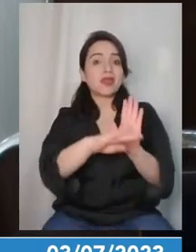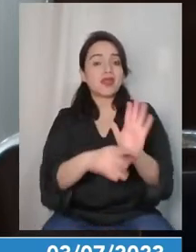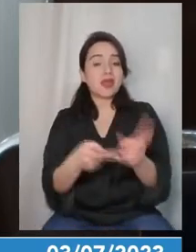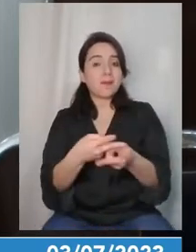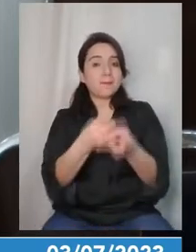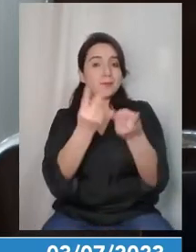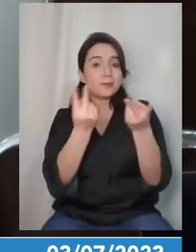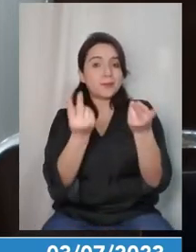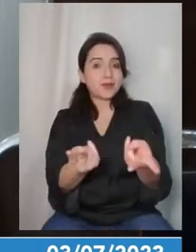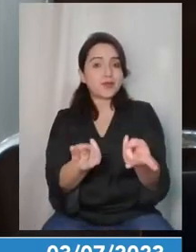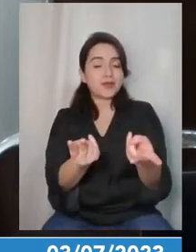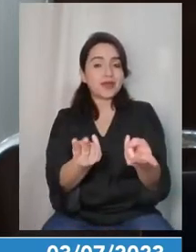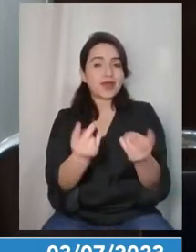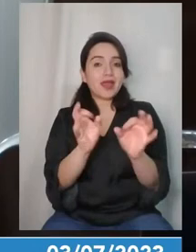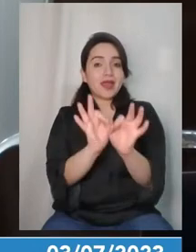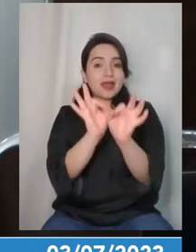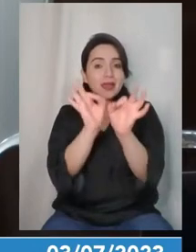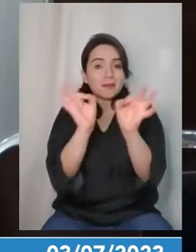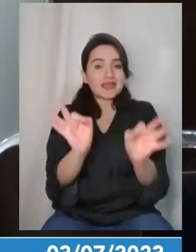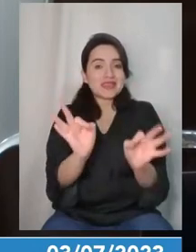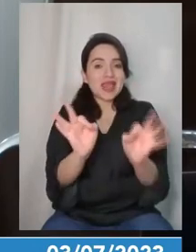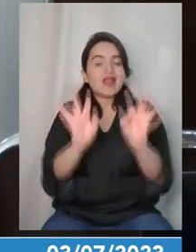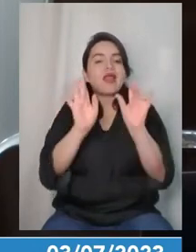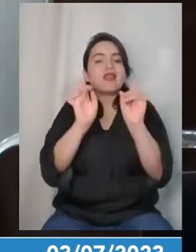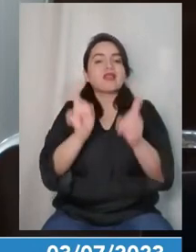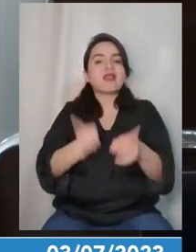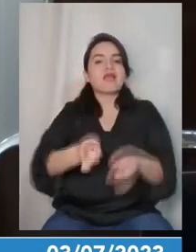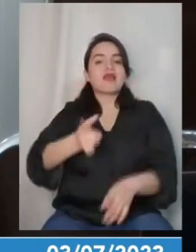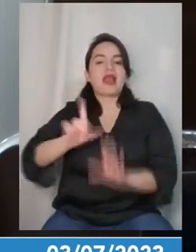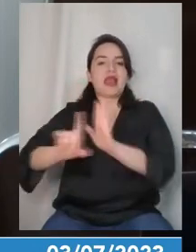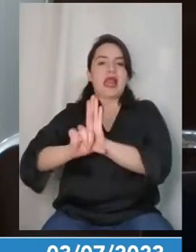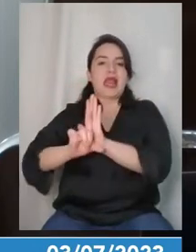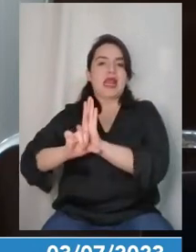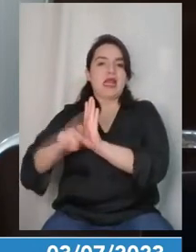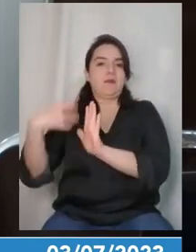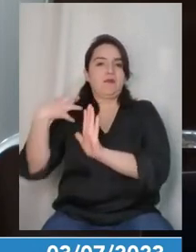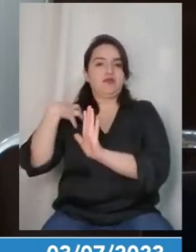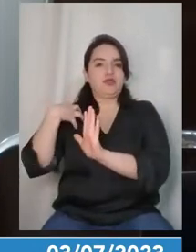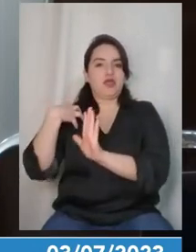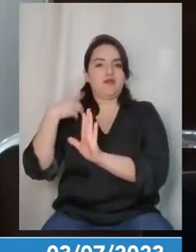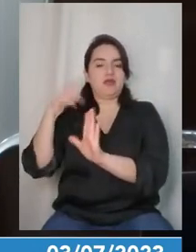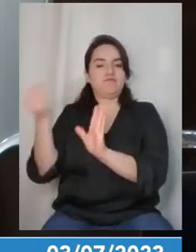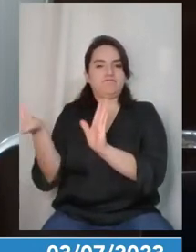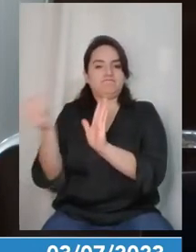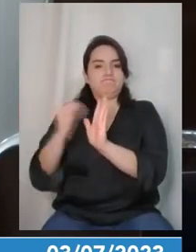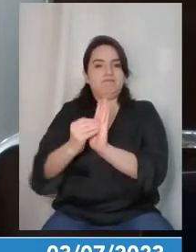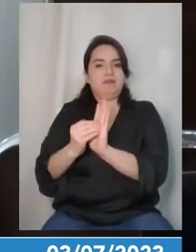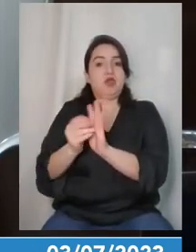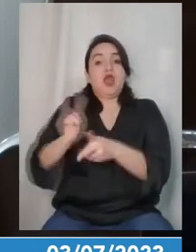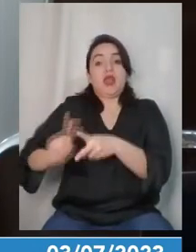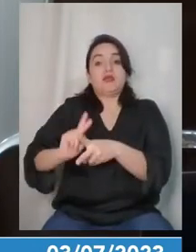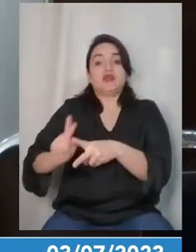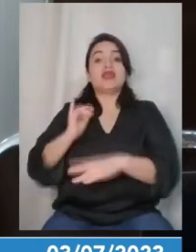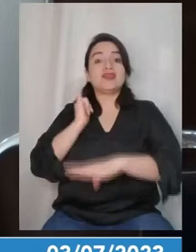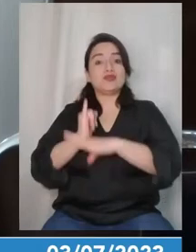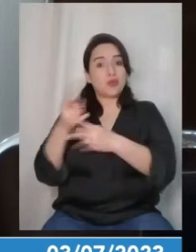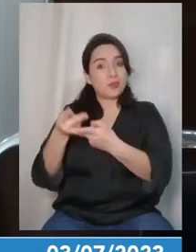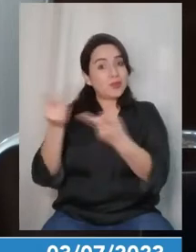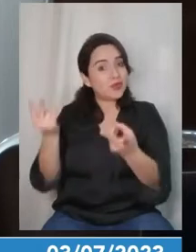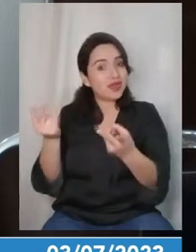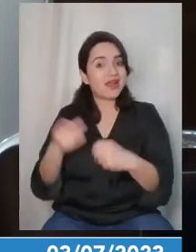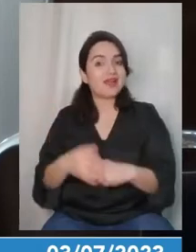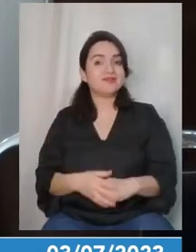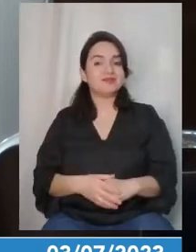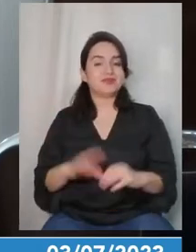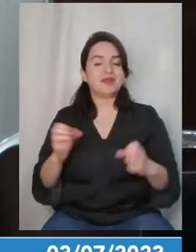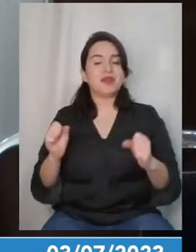debería ser tomada mediante la ley o mediante, podría ser, la creación de un organismo público que pudiera incorporar